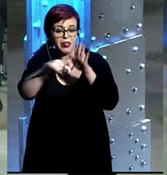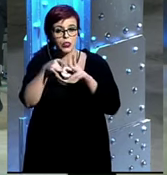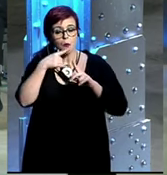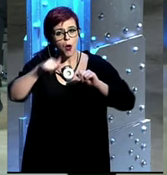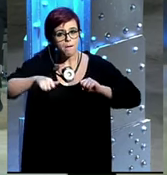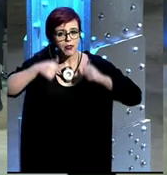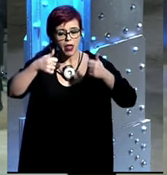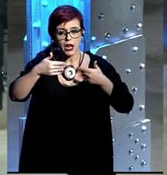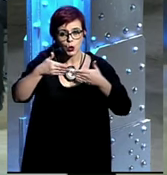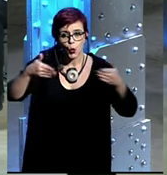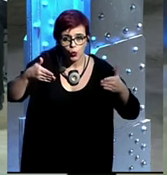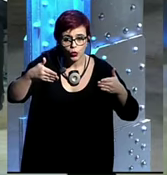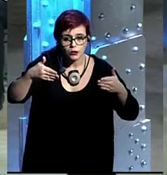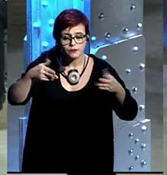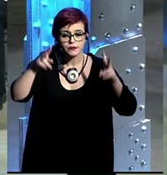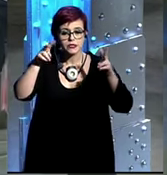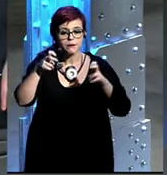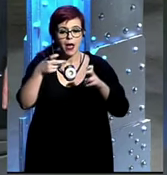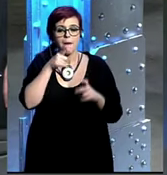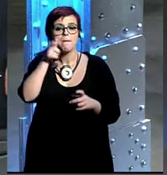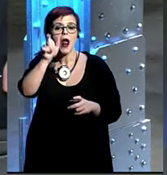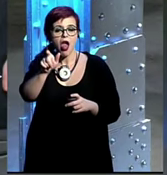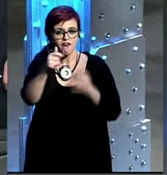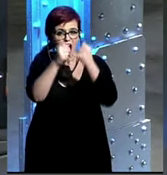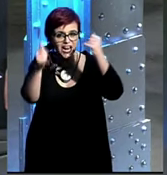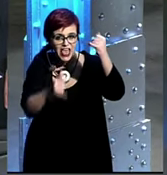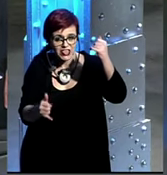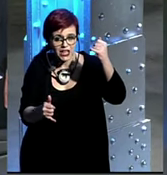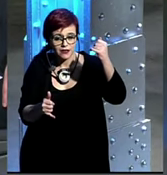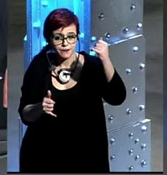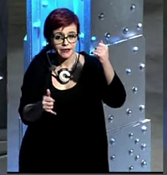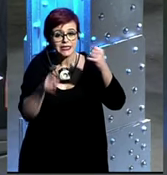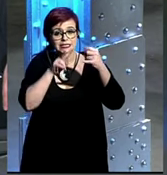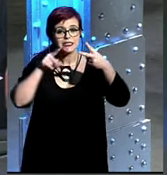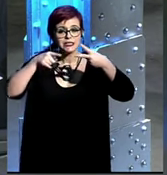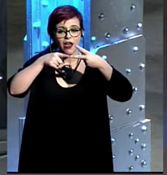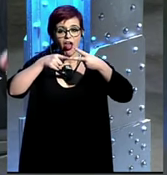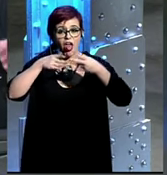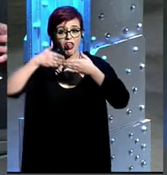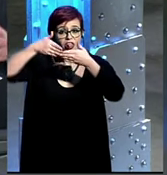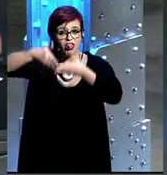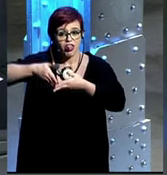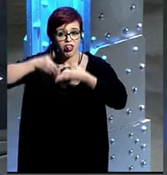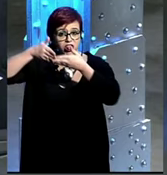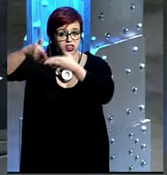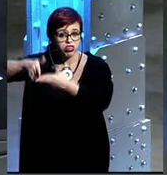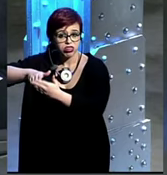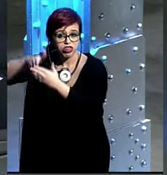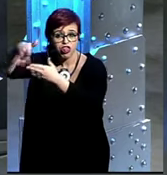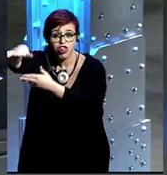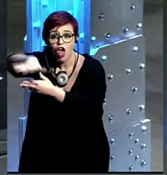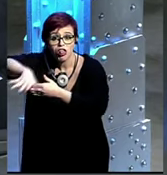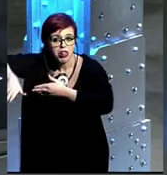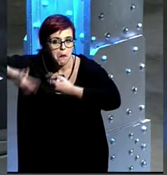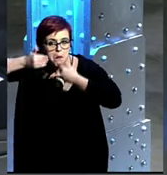hecho. Uno es la palabra grieta y luego la otra es la palabra deriva. Es decir, cuando